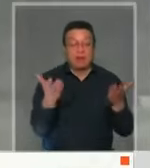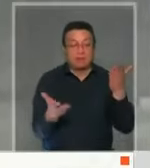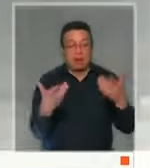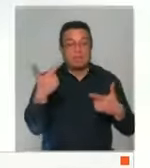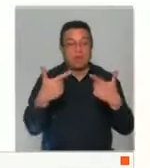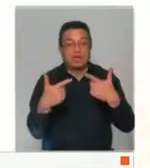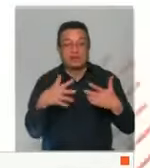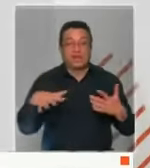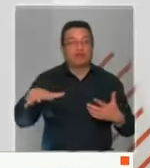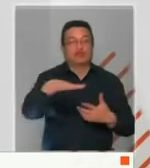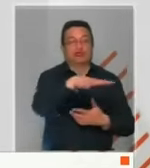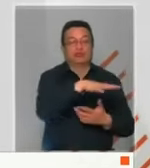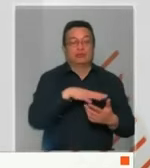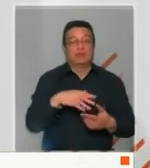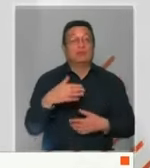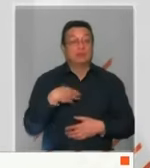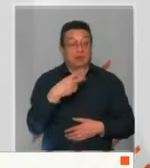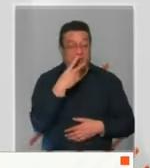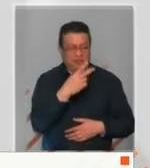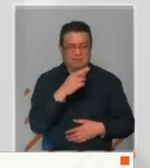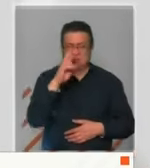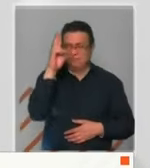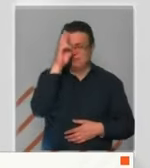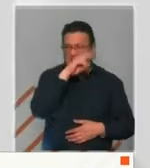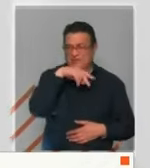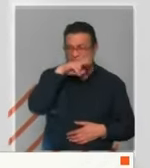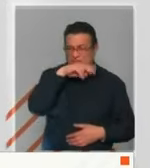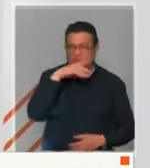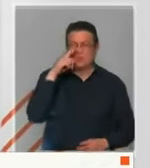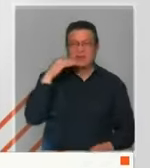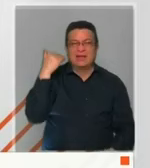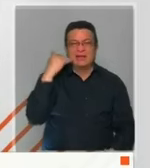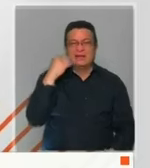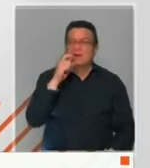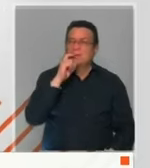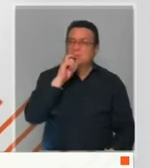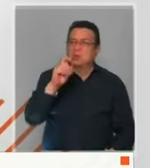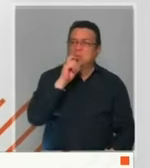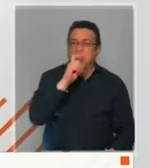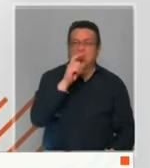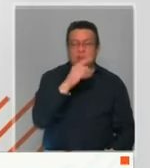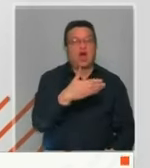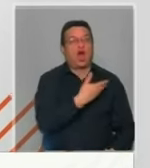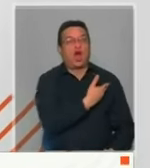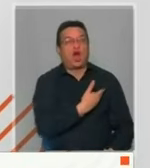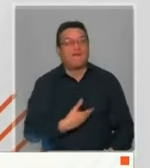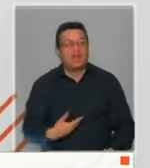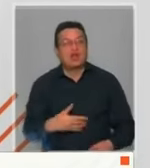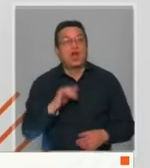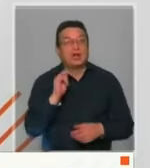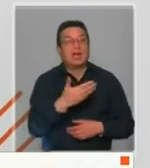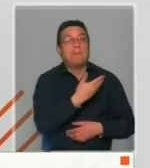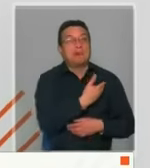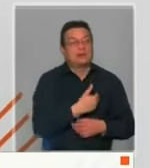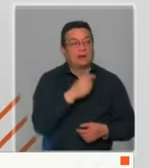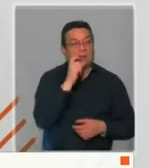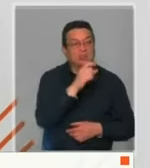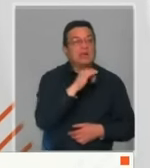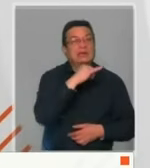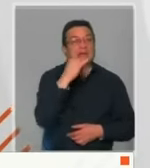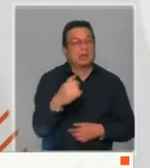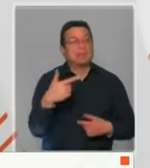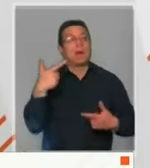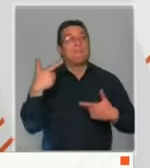su mérito. Me parece bien ridículo e infantil. Las críticas que se formulan a un gobierno y también al presidente siempre son